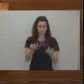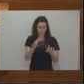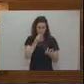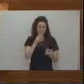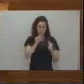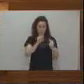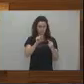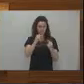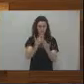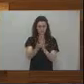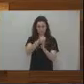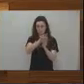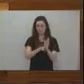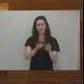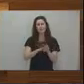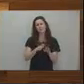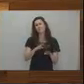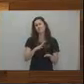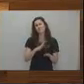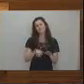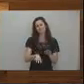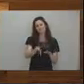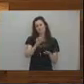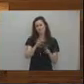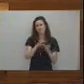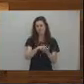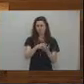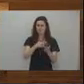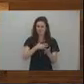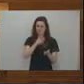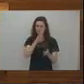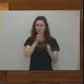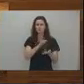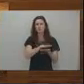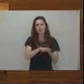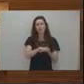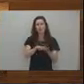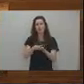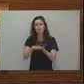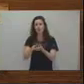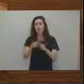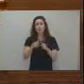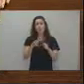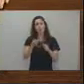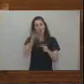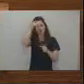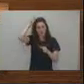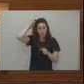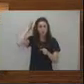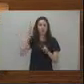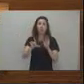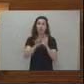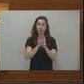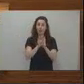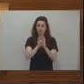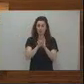pero entiendan nuestras dudas cuando llevamos tiempo hablando de las puertas giratorias y de si quien legisla